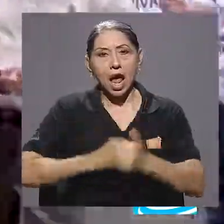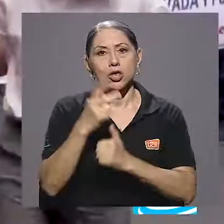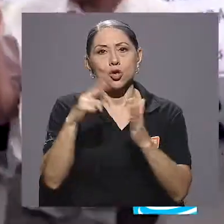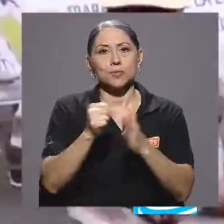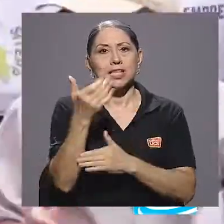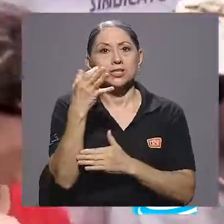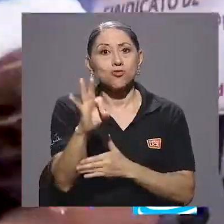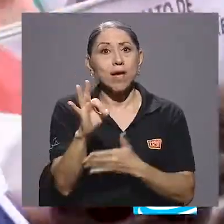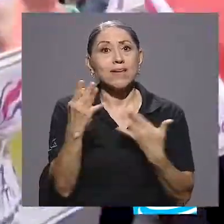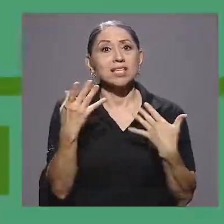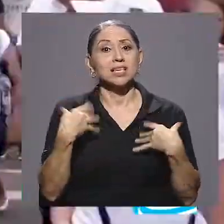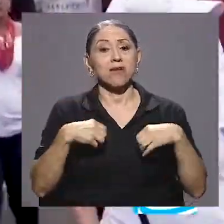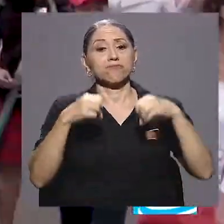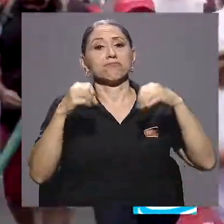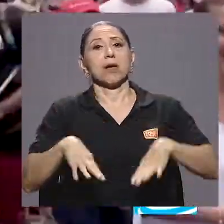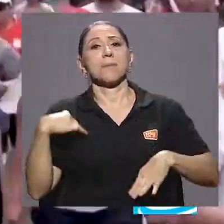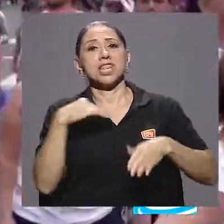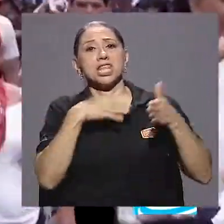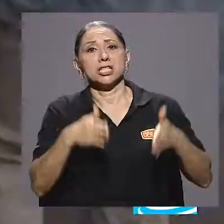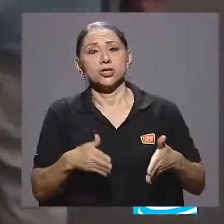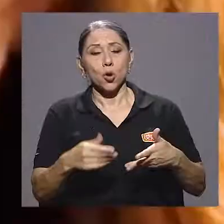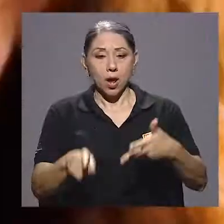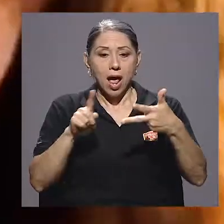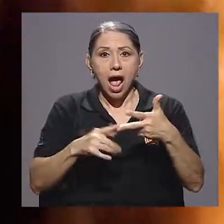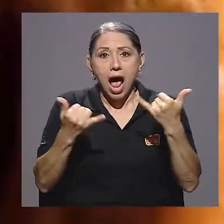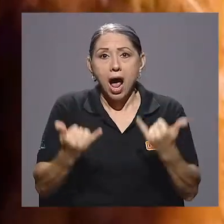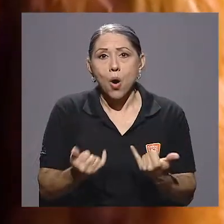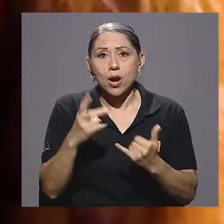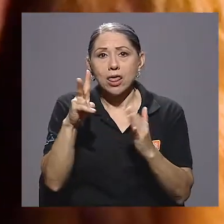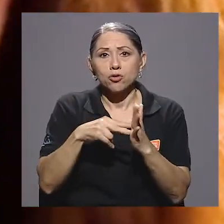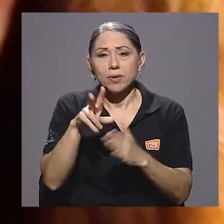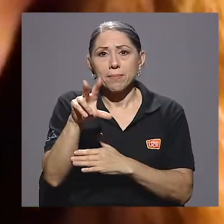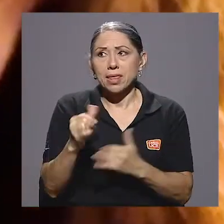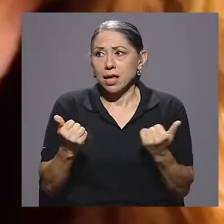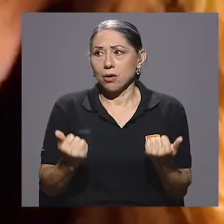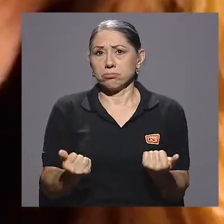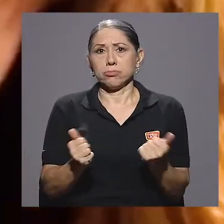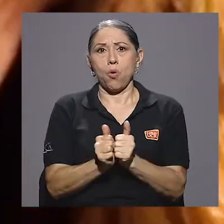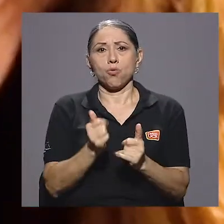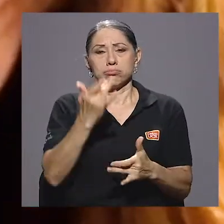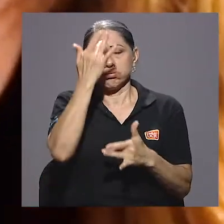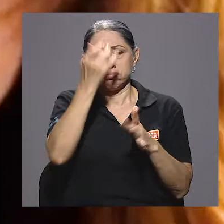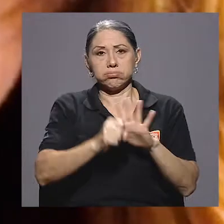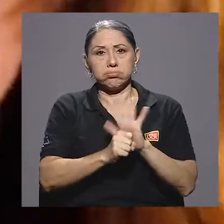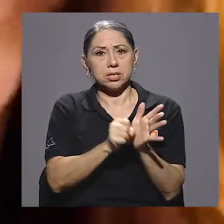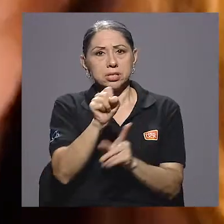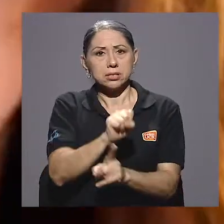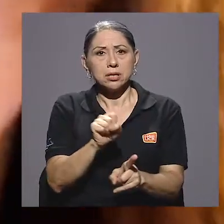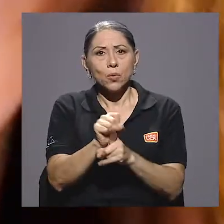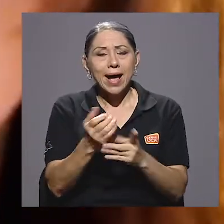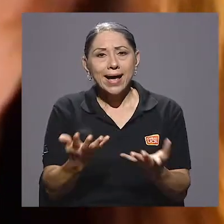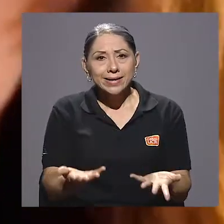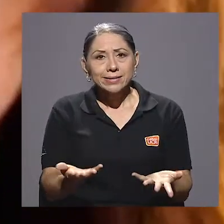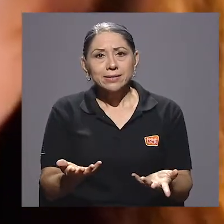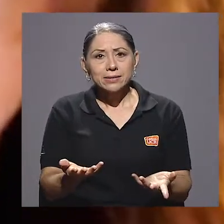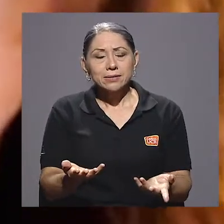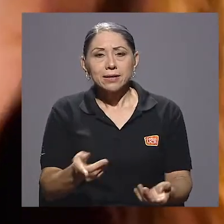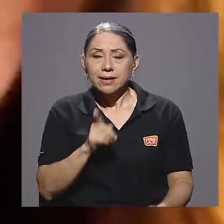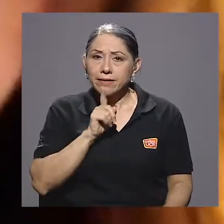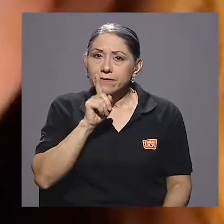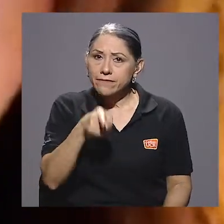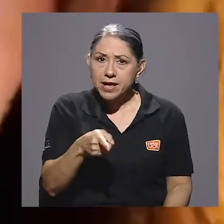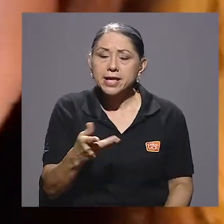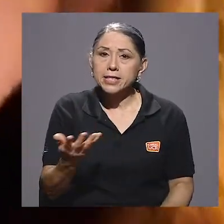ministro, y ahora en el 2020 con esta situación donde